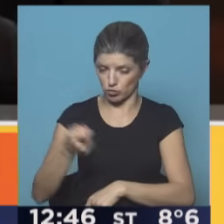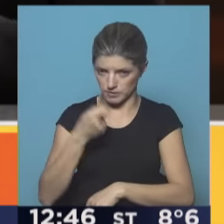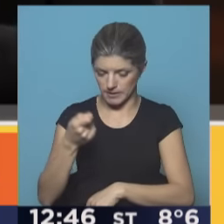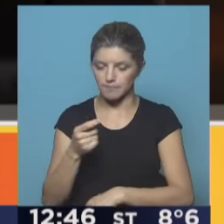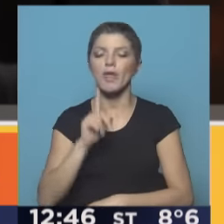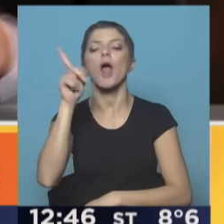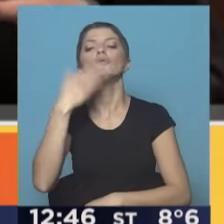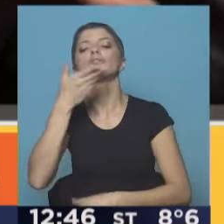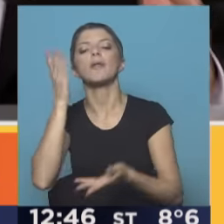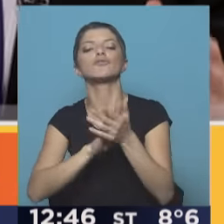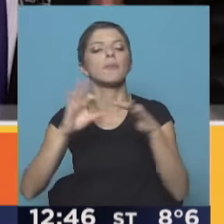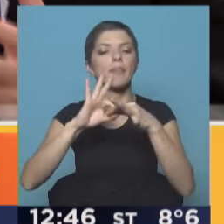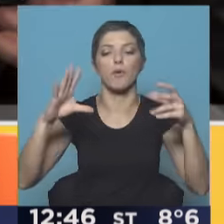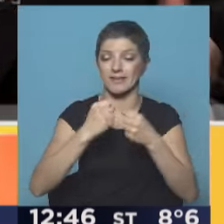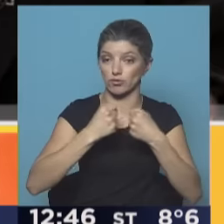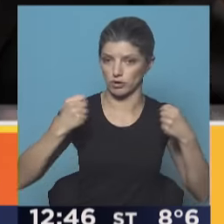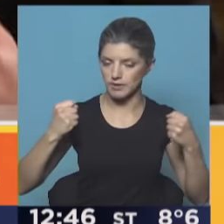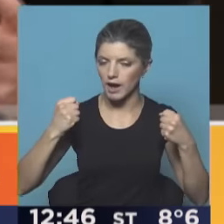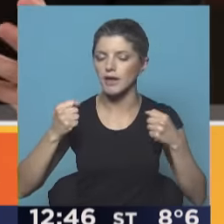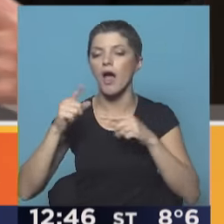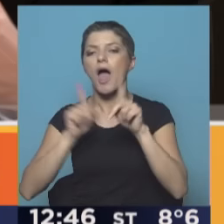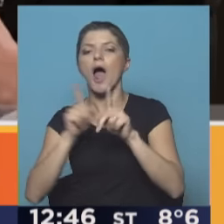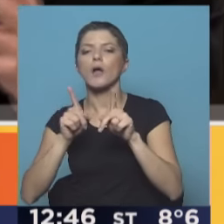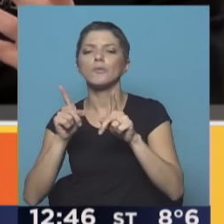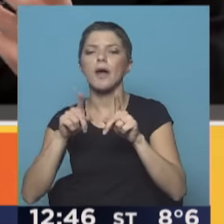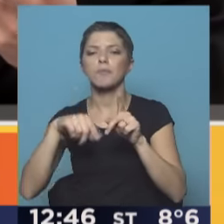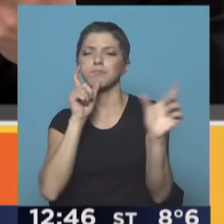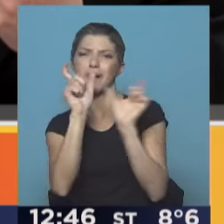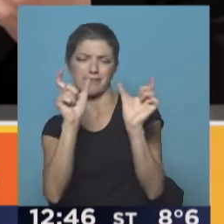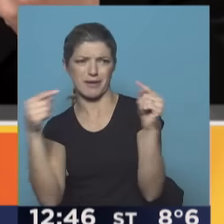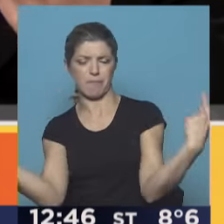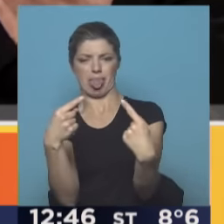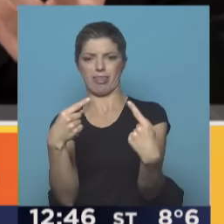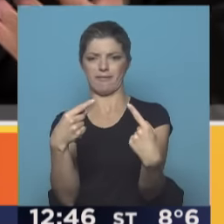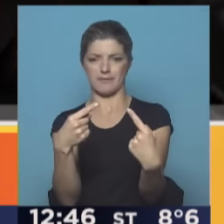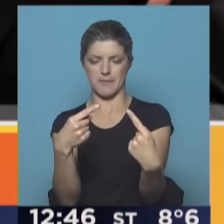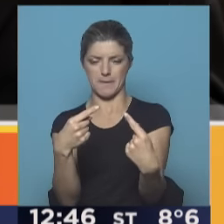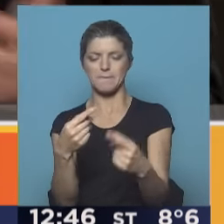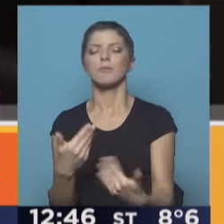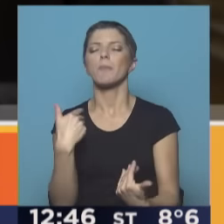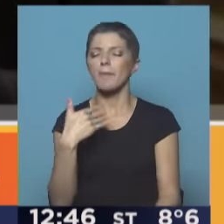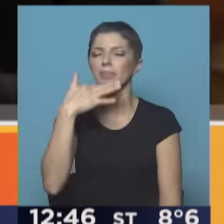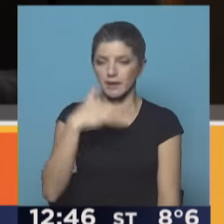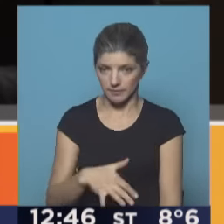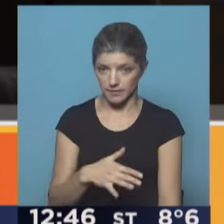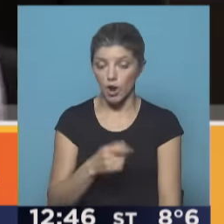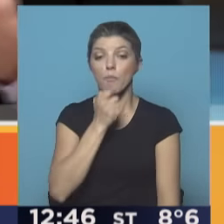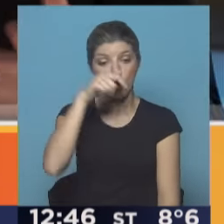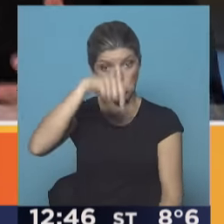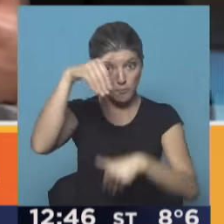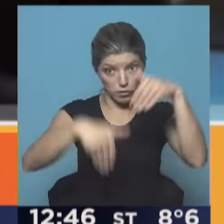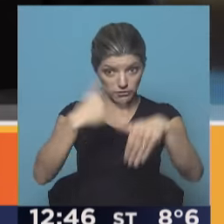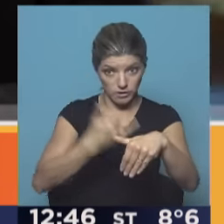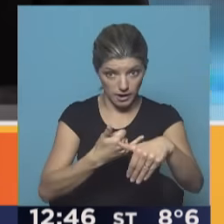democracia autoritaria de demrad expresiones medio autocontradicción no hay elecciones en Turquía